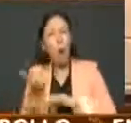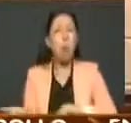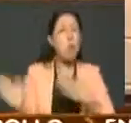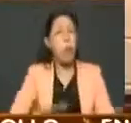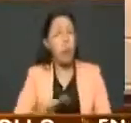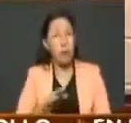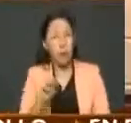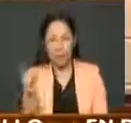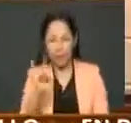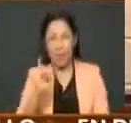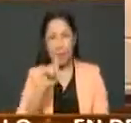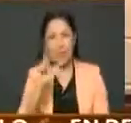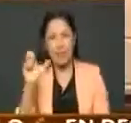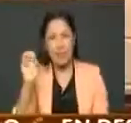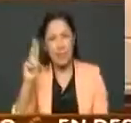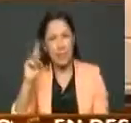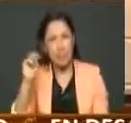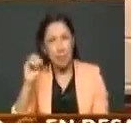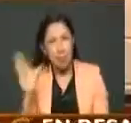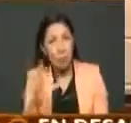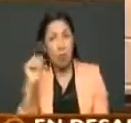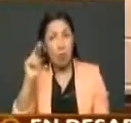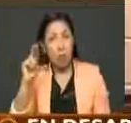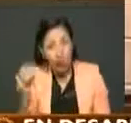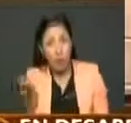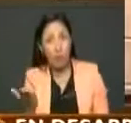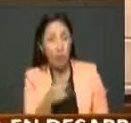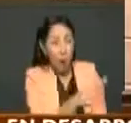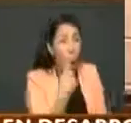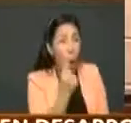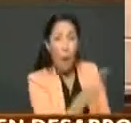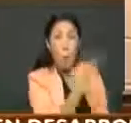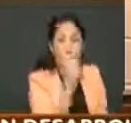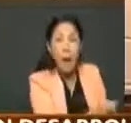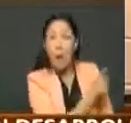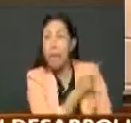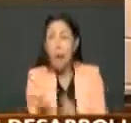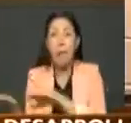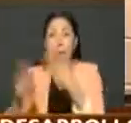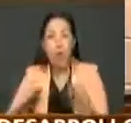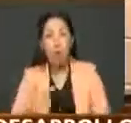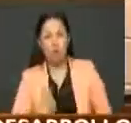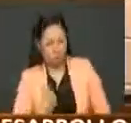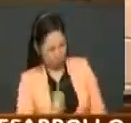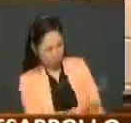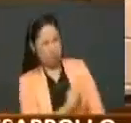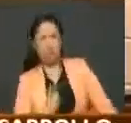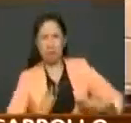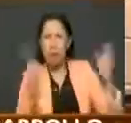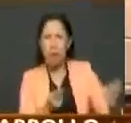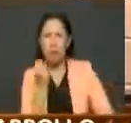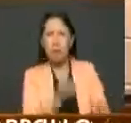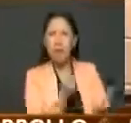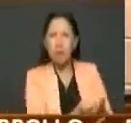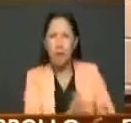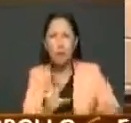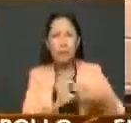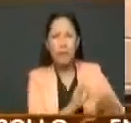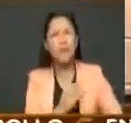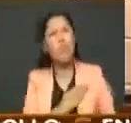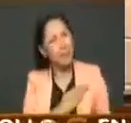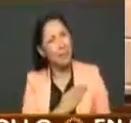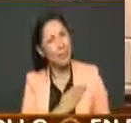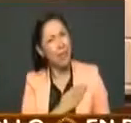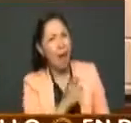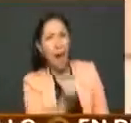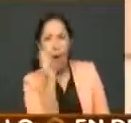Es decir, estamos ante una relación comercial entre Álvaro Uribe y el cartel de